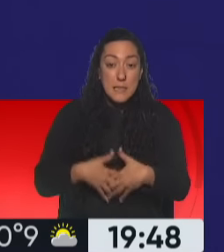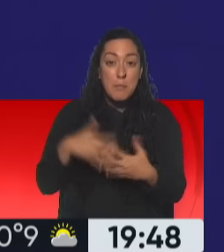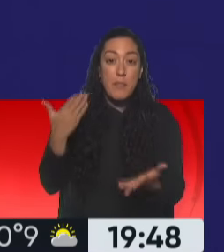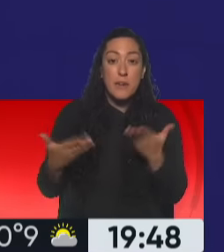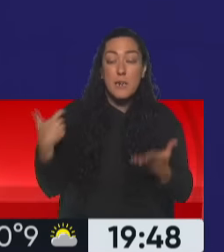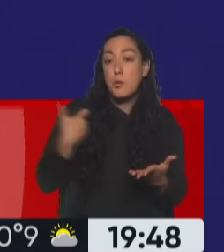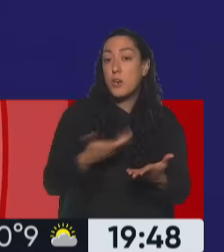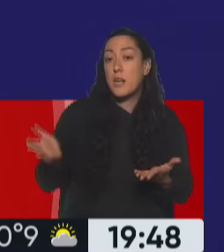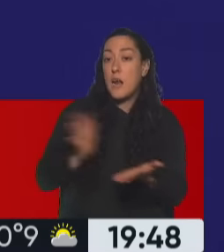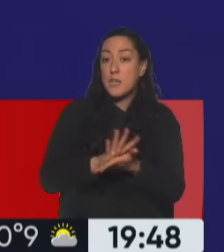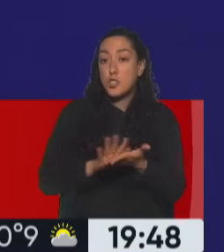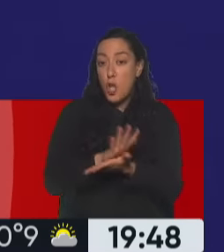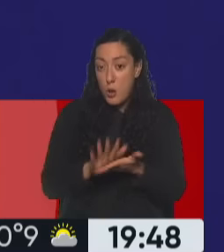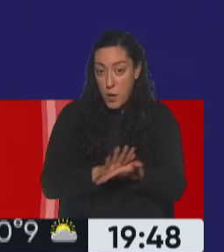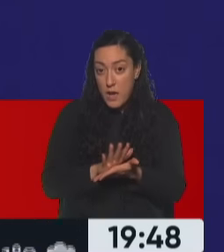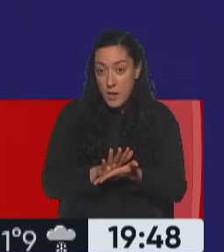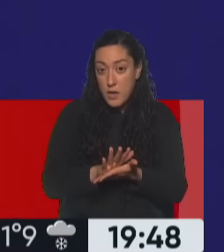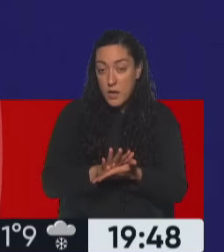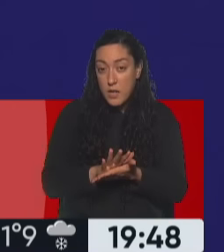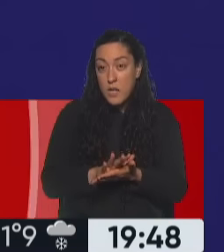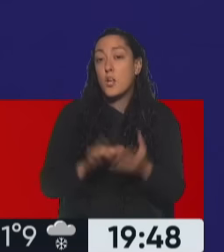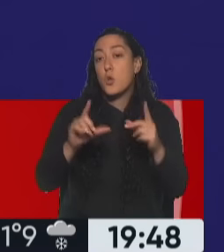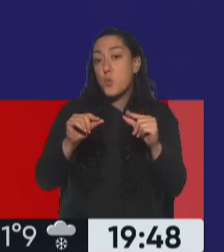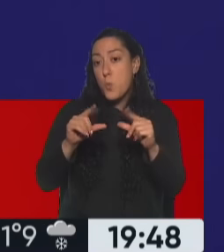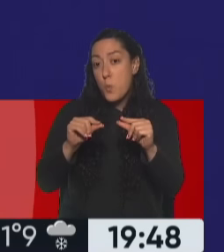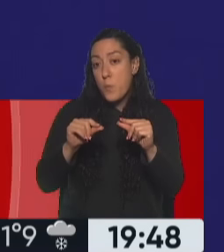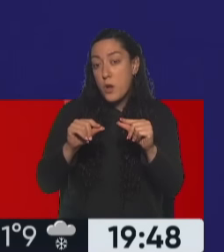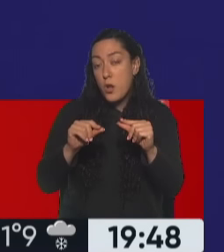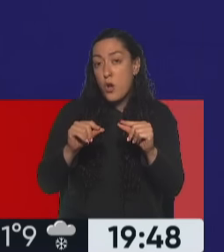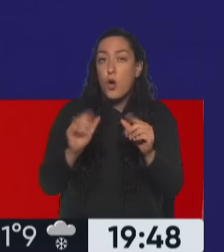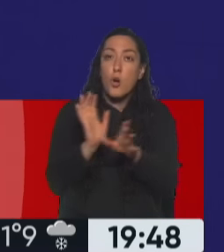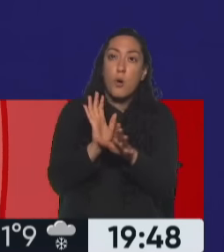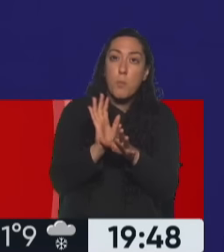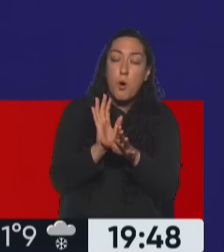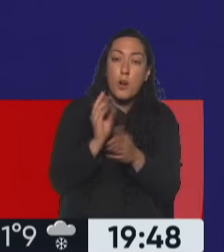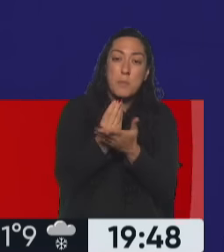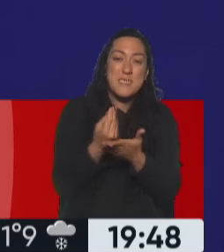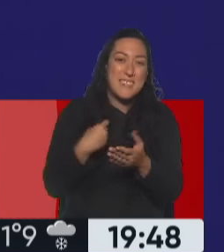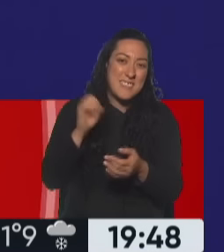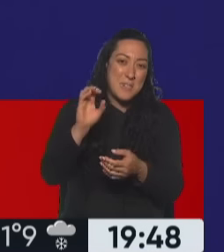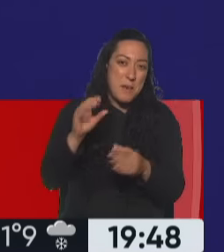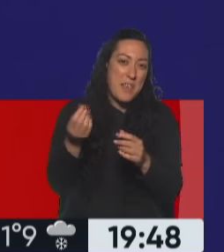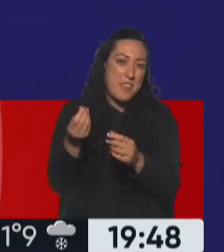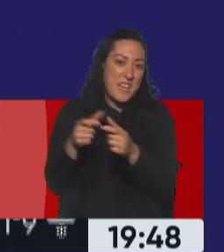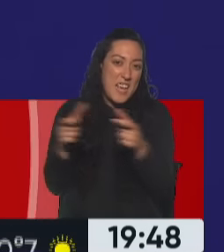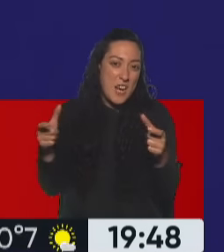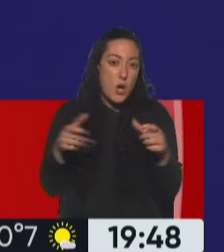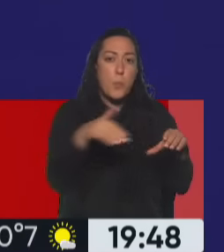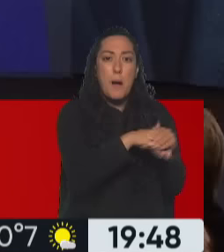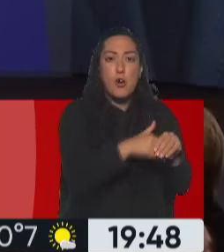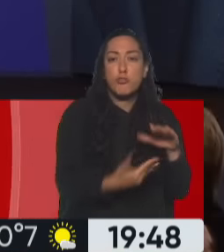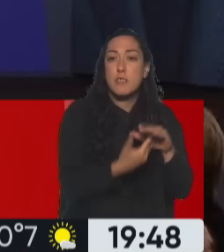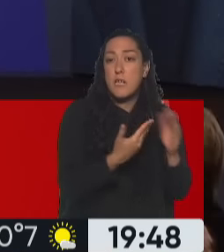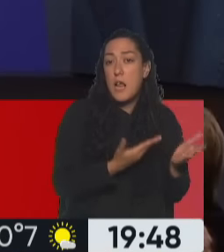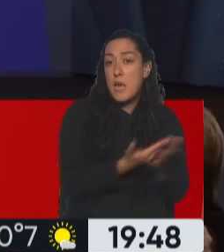general escalado en un numerario llamado dinero, que puede ser el que emite el Banco Central u